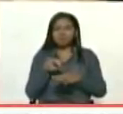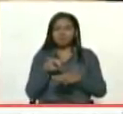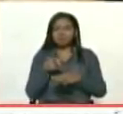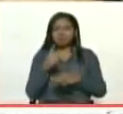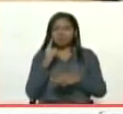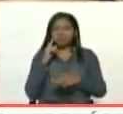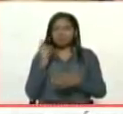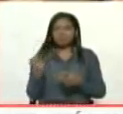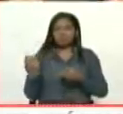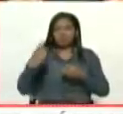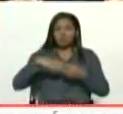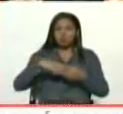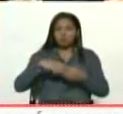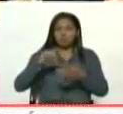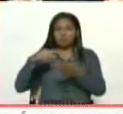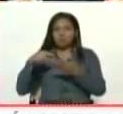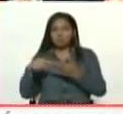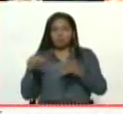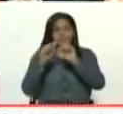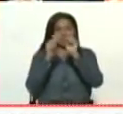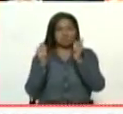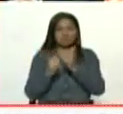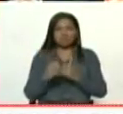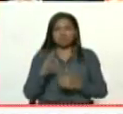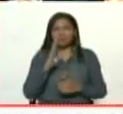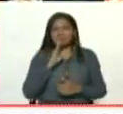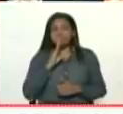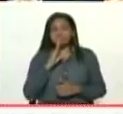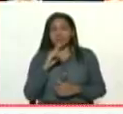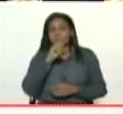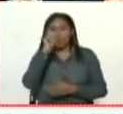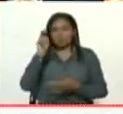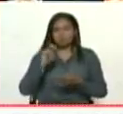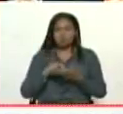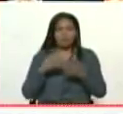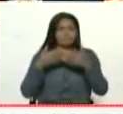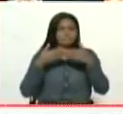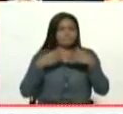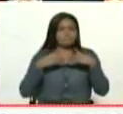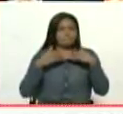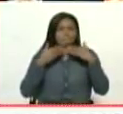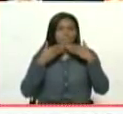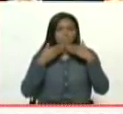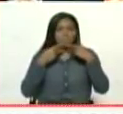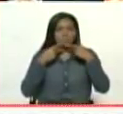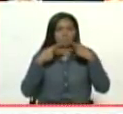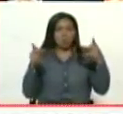así incluimos el resto del sistema bancario nacional, bancos públicos, bancos privados.